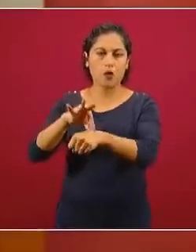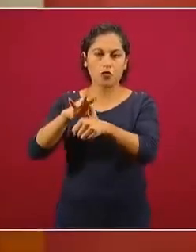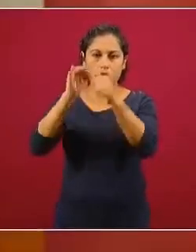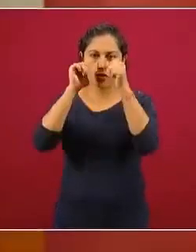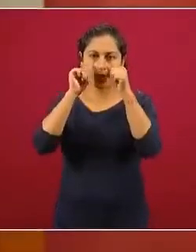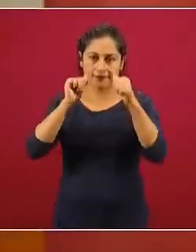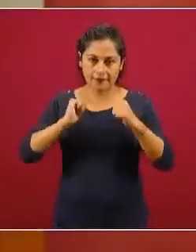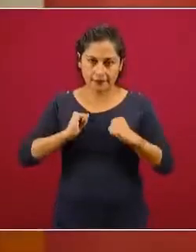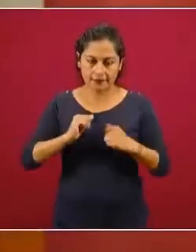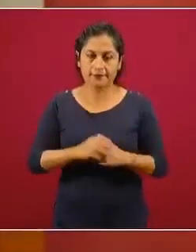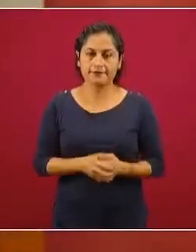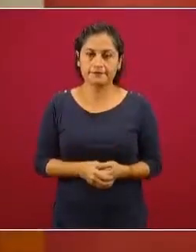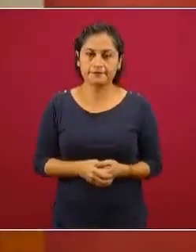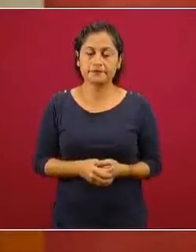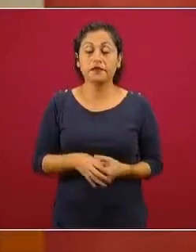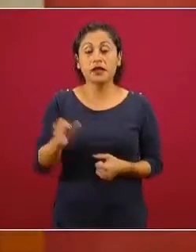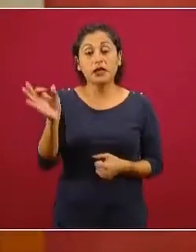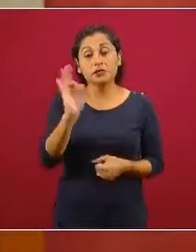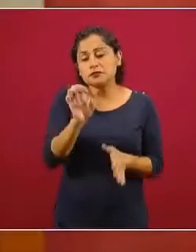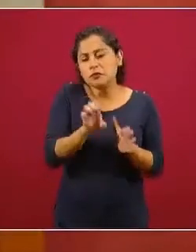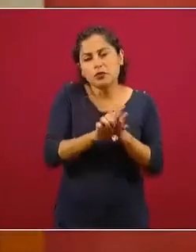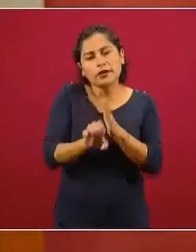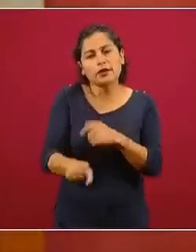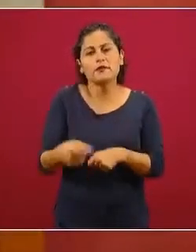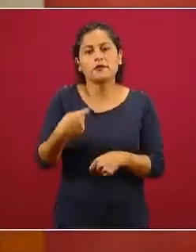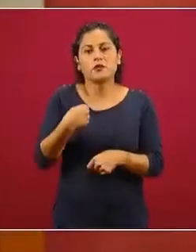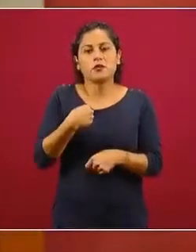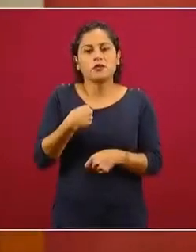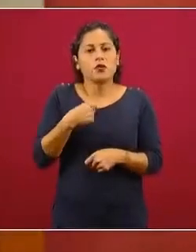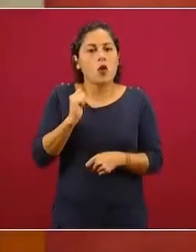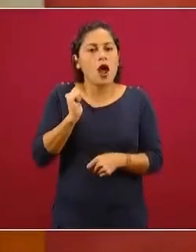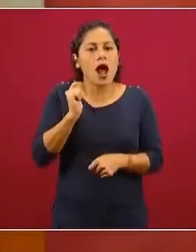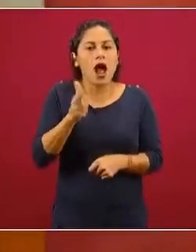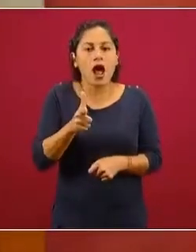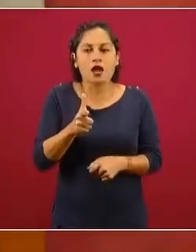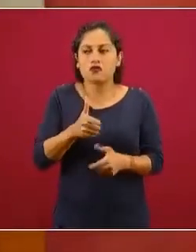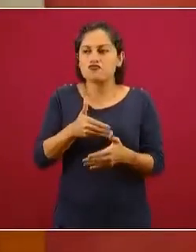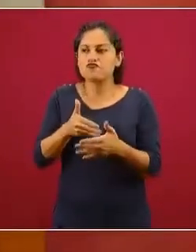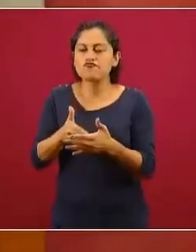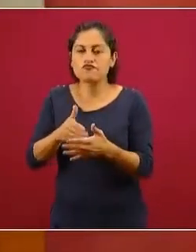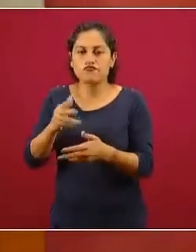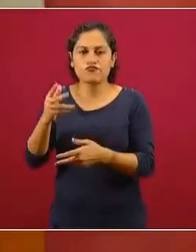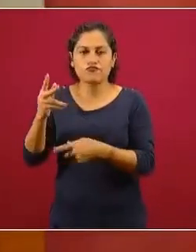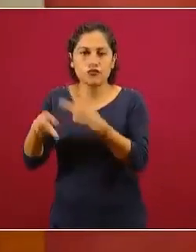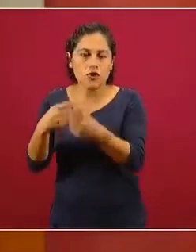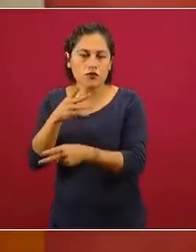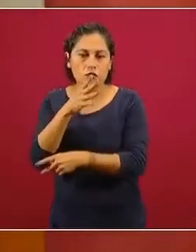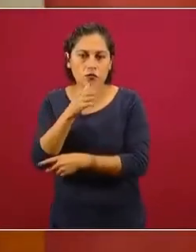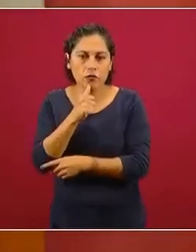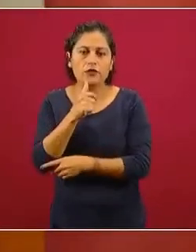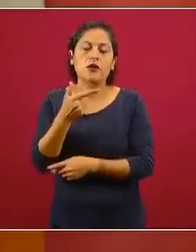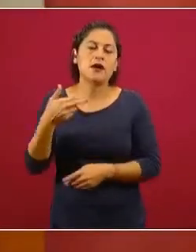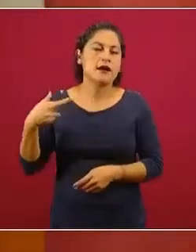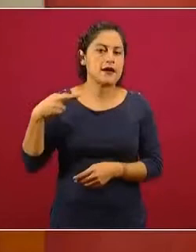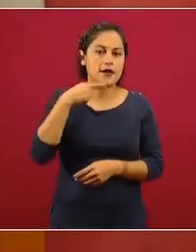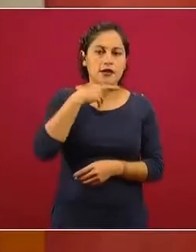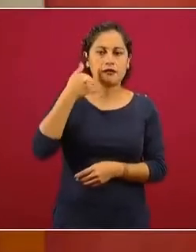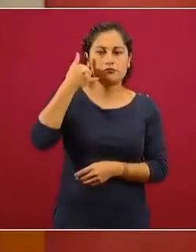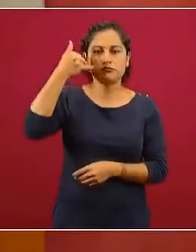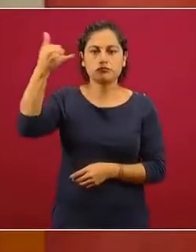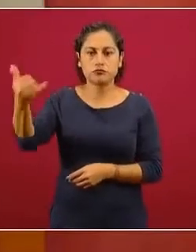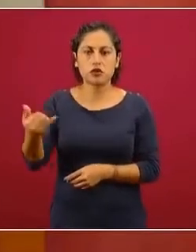no podemos movilizarnos por nosotros mismos o a nuestros familiares, marquemos rápidamente al 911, 911